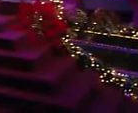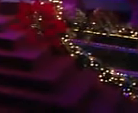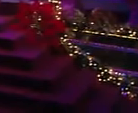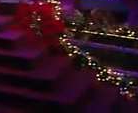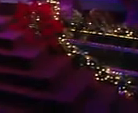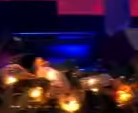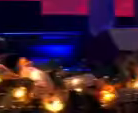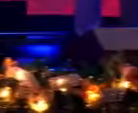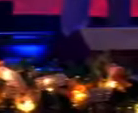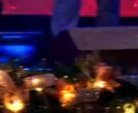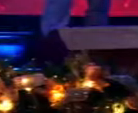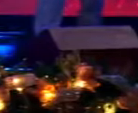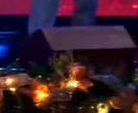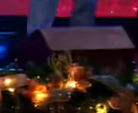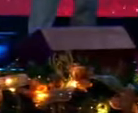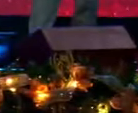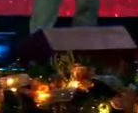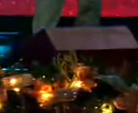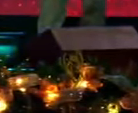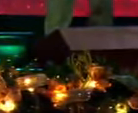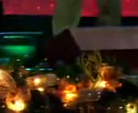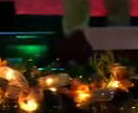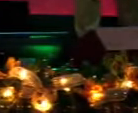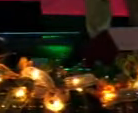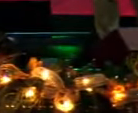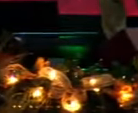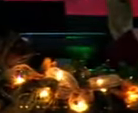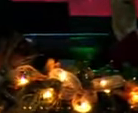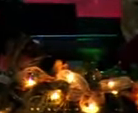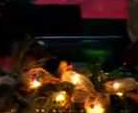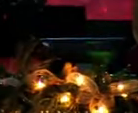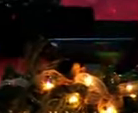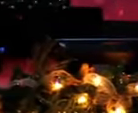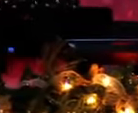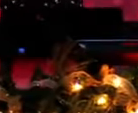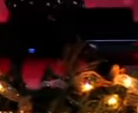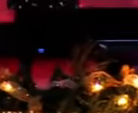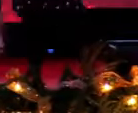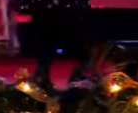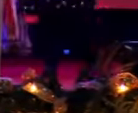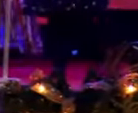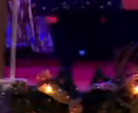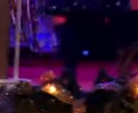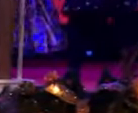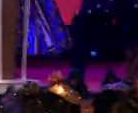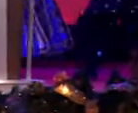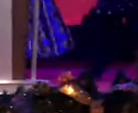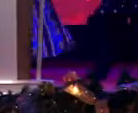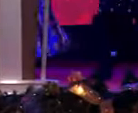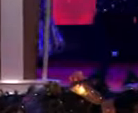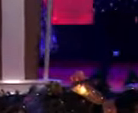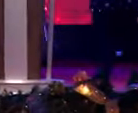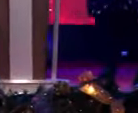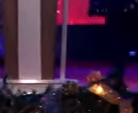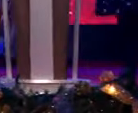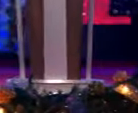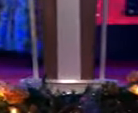a morar en la patria celestial. Porque hay gozo en Jesús.